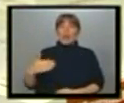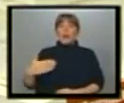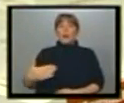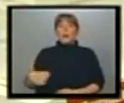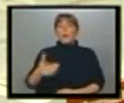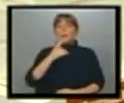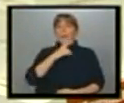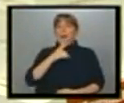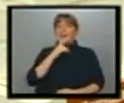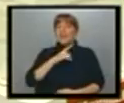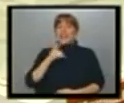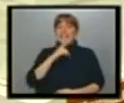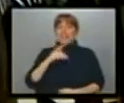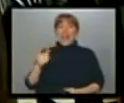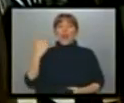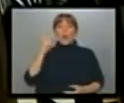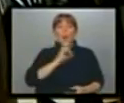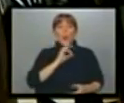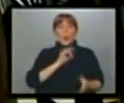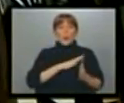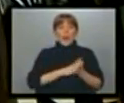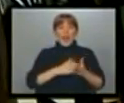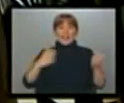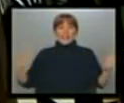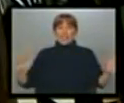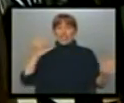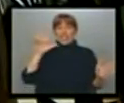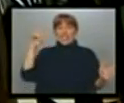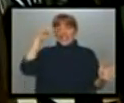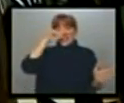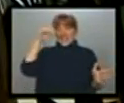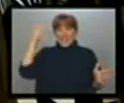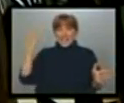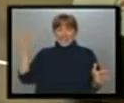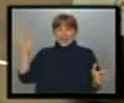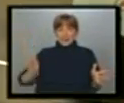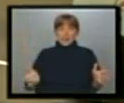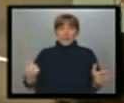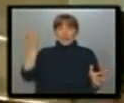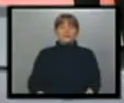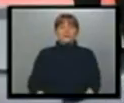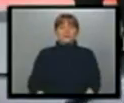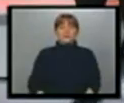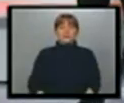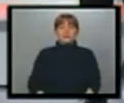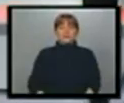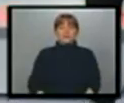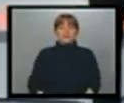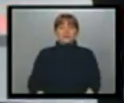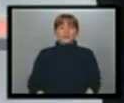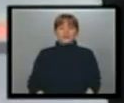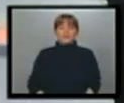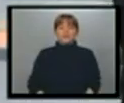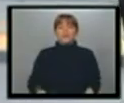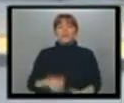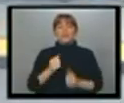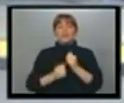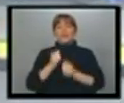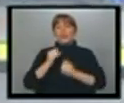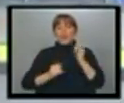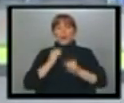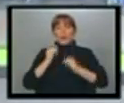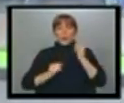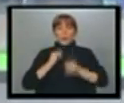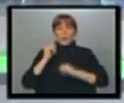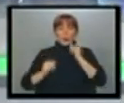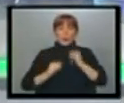al 37%. El incremento en las tarifas es clave para entender esta suba. Una historia maravillosa, una